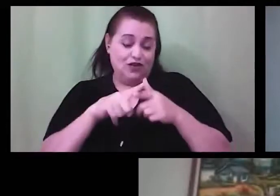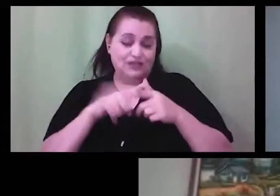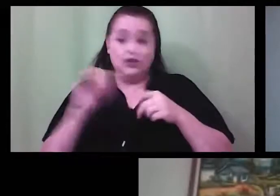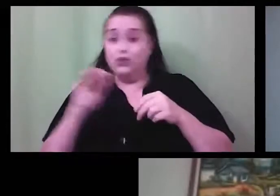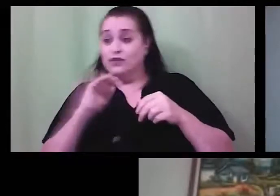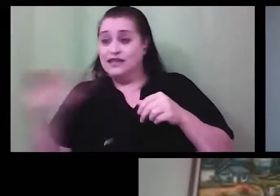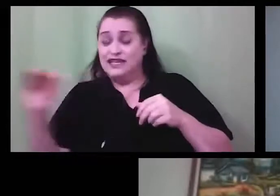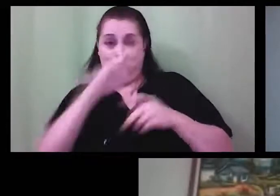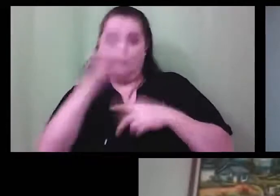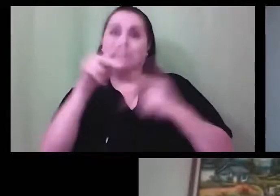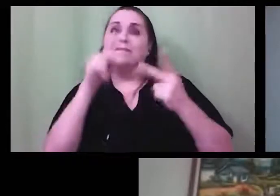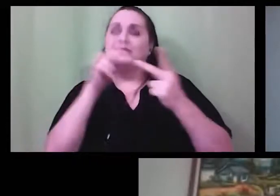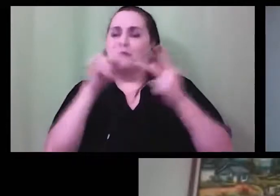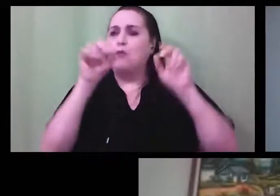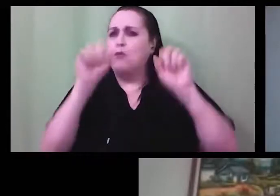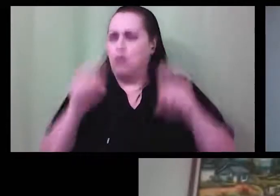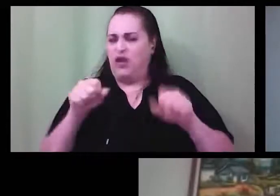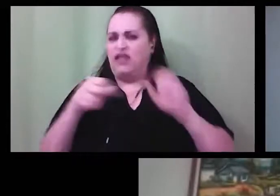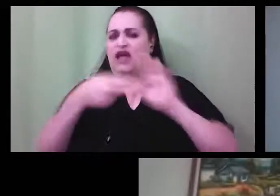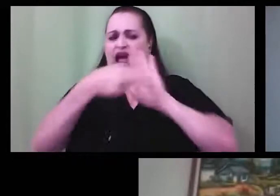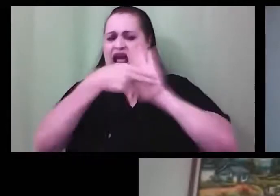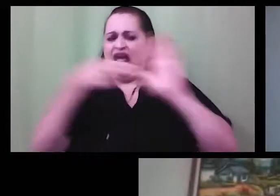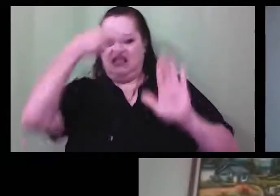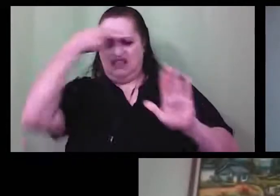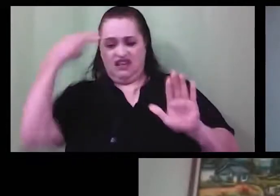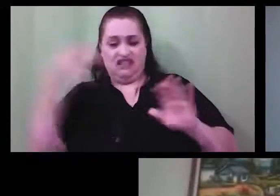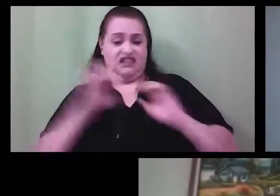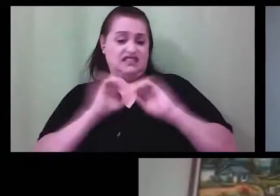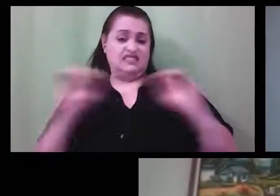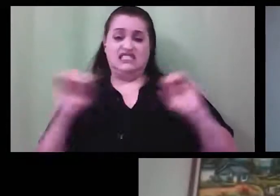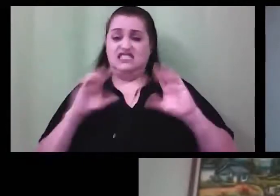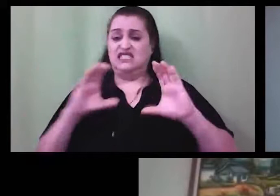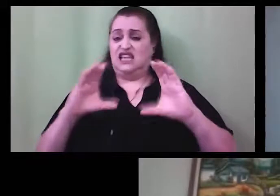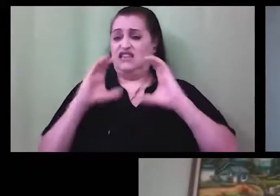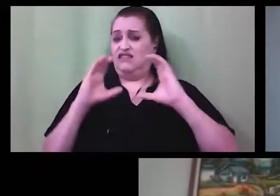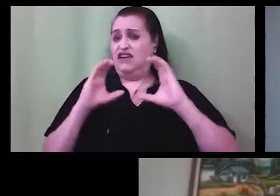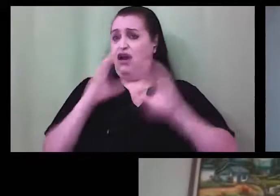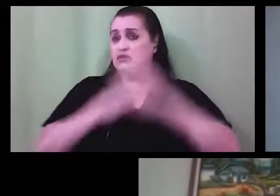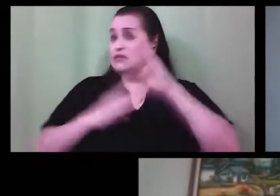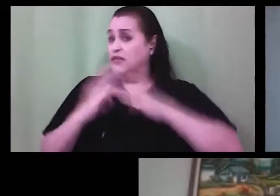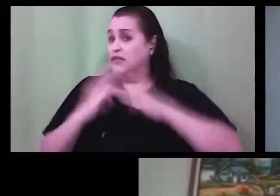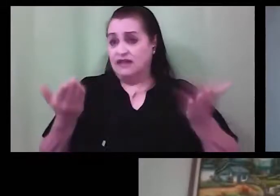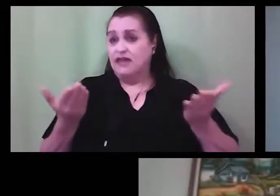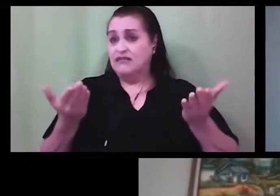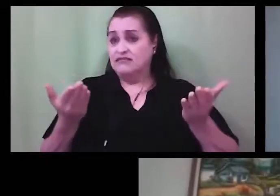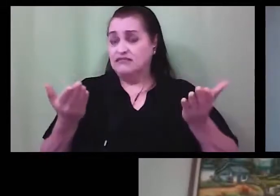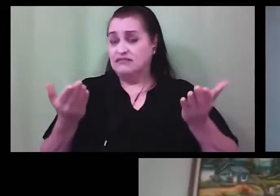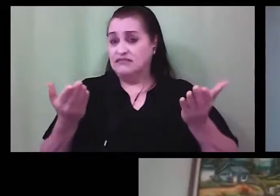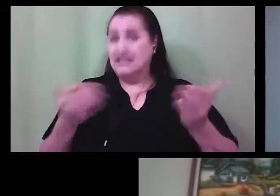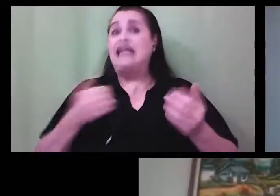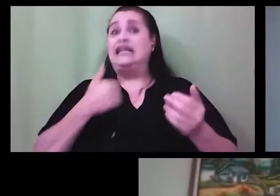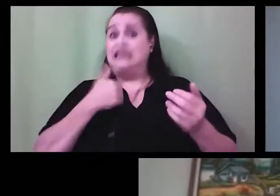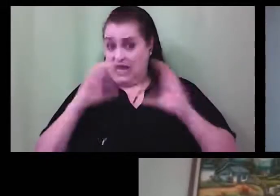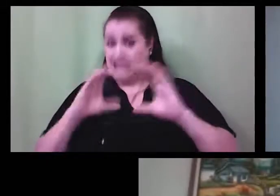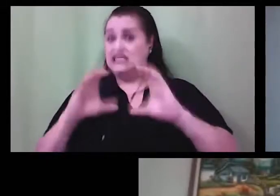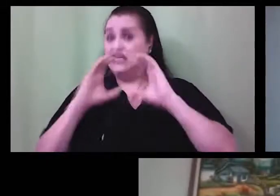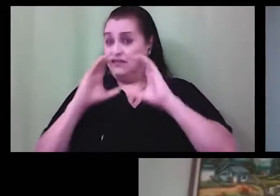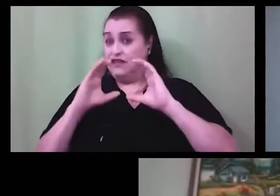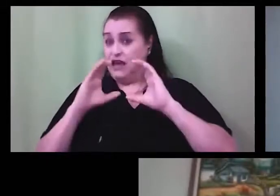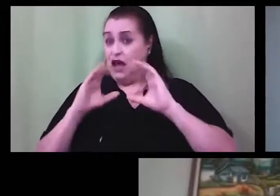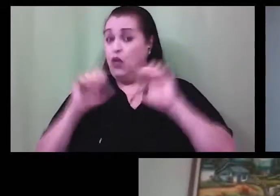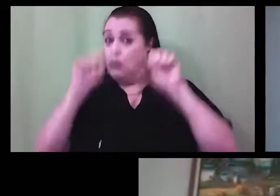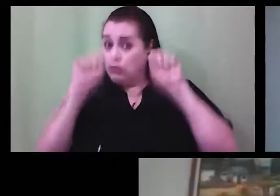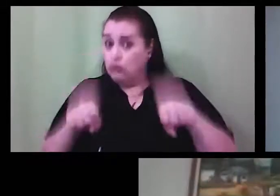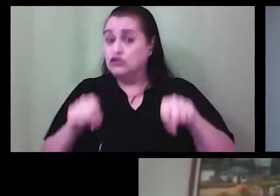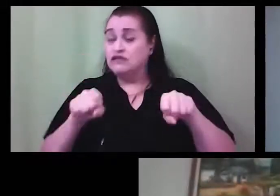niño perfectamente se puede etiquetar aunque no tenga un certificado de discapacidad. Más si lo tiene, por ejemplo, si hay esa